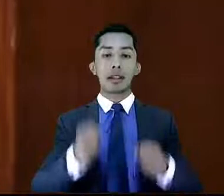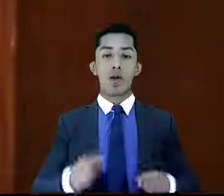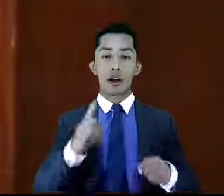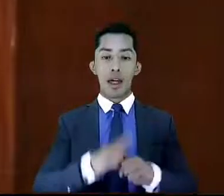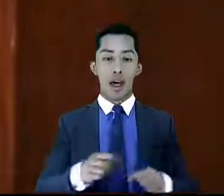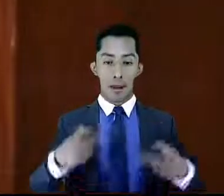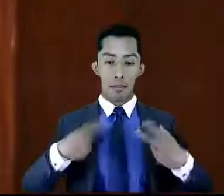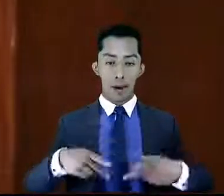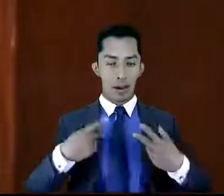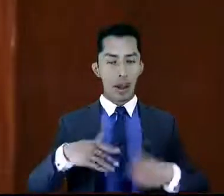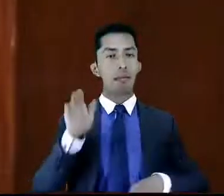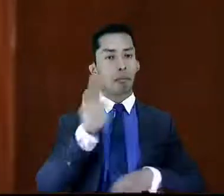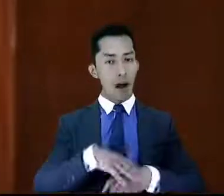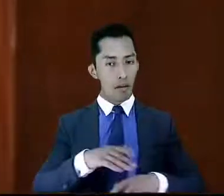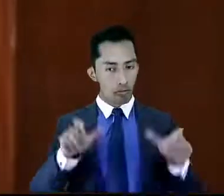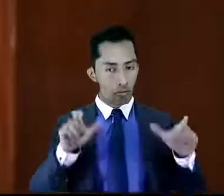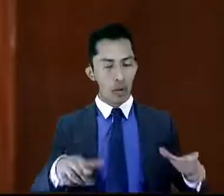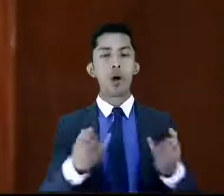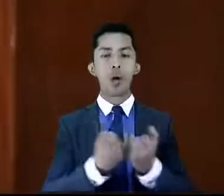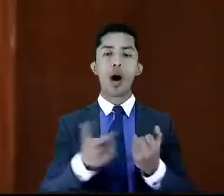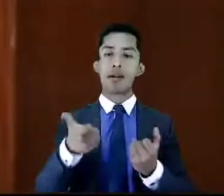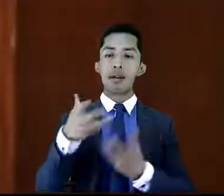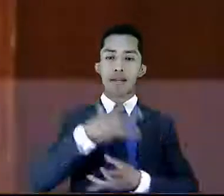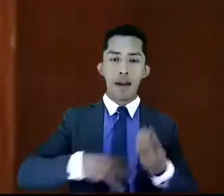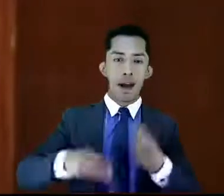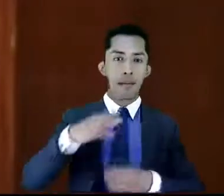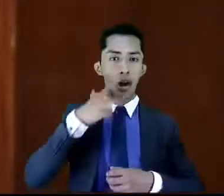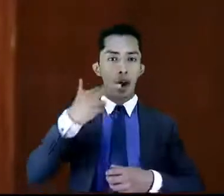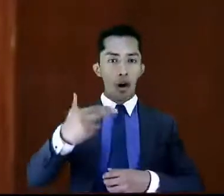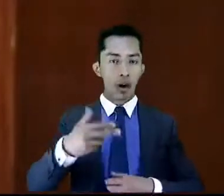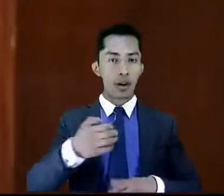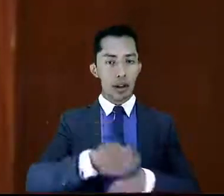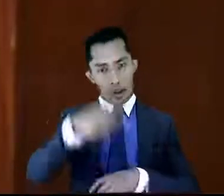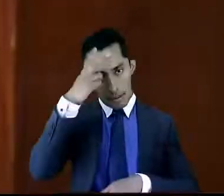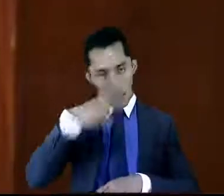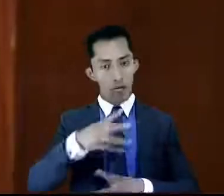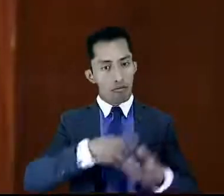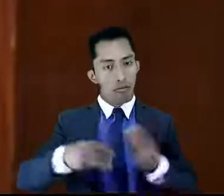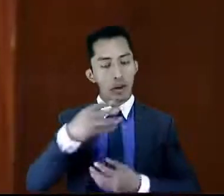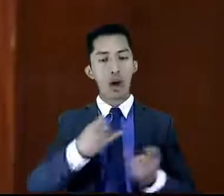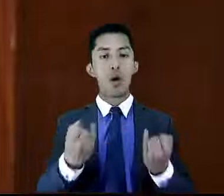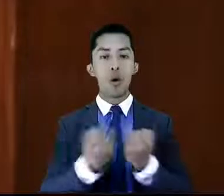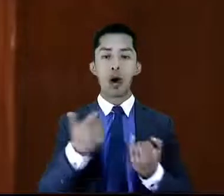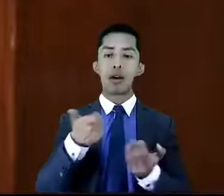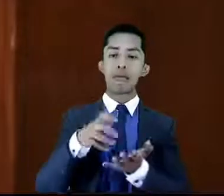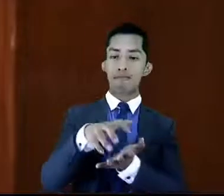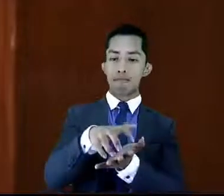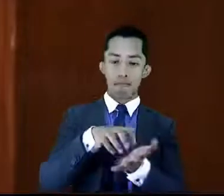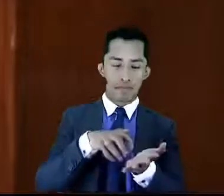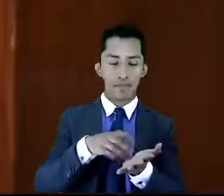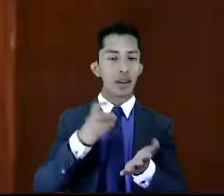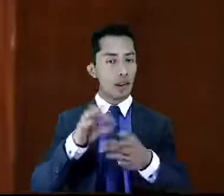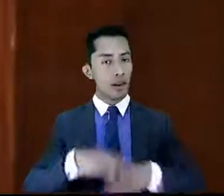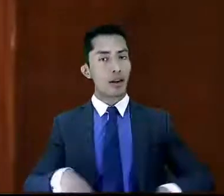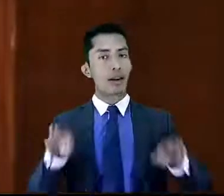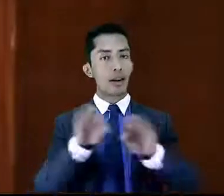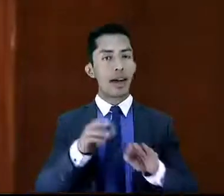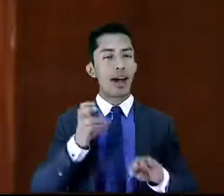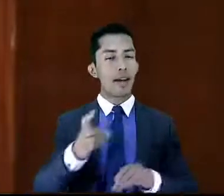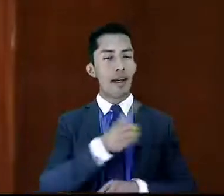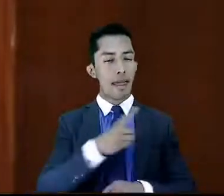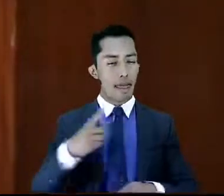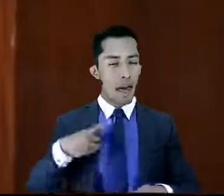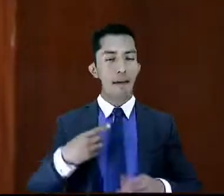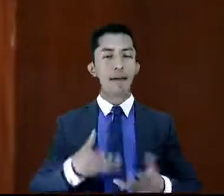la economía del Estado, profundizar la austeridad republicana, que debe ser una práctica real